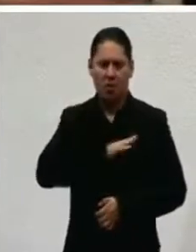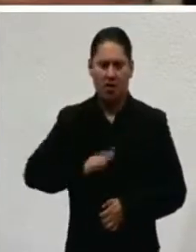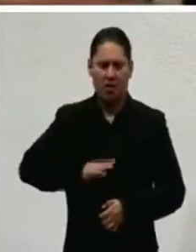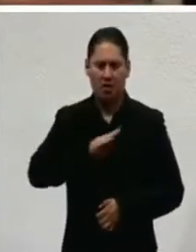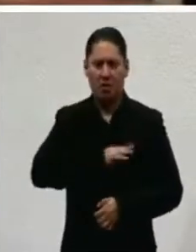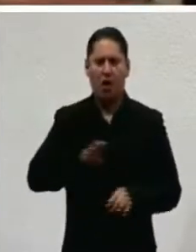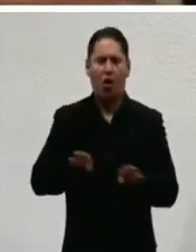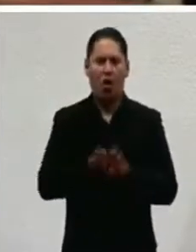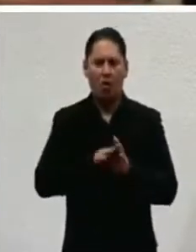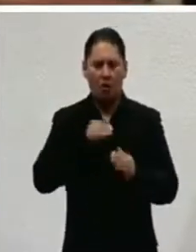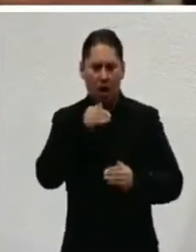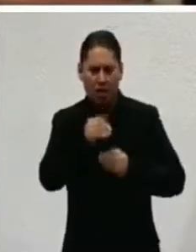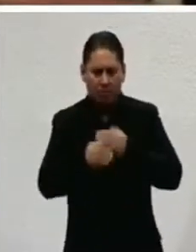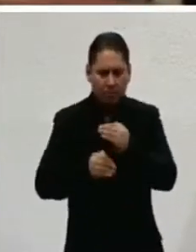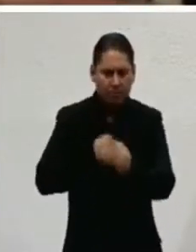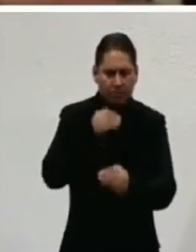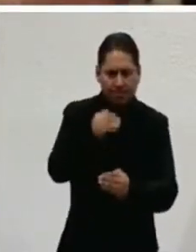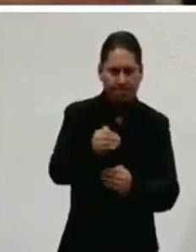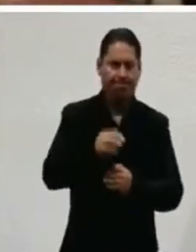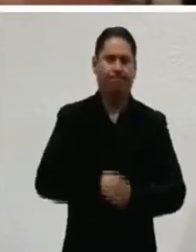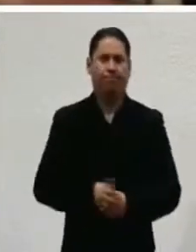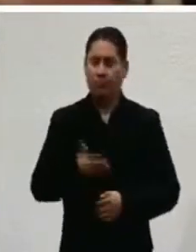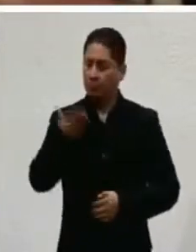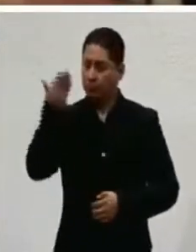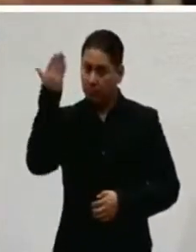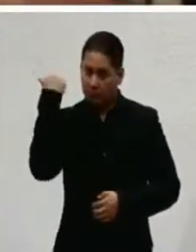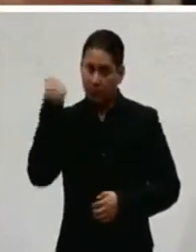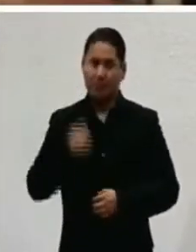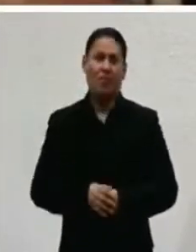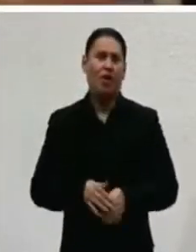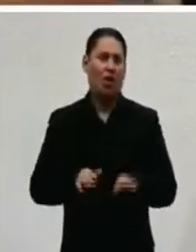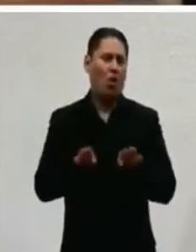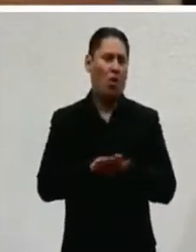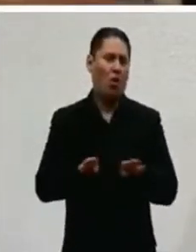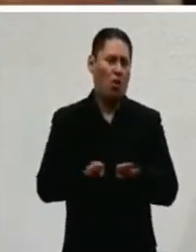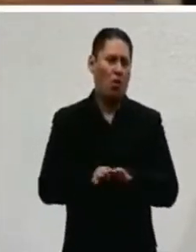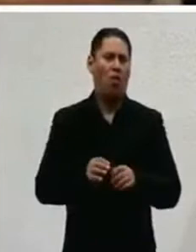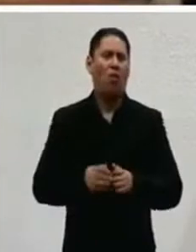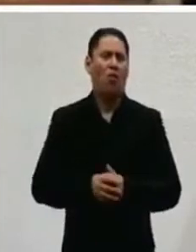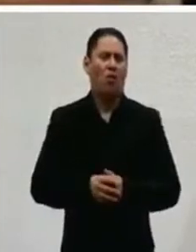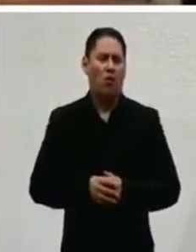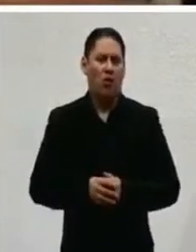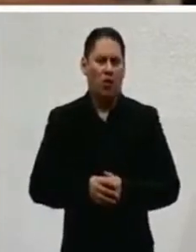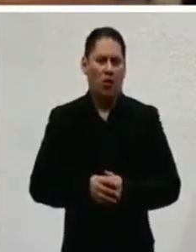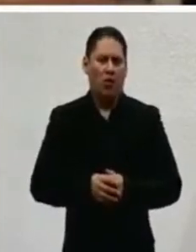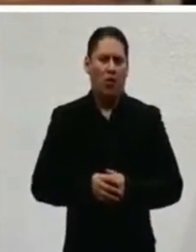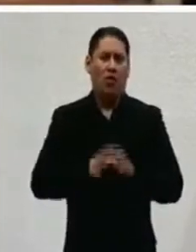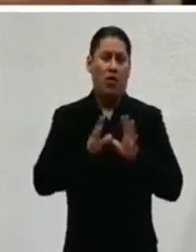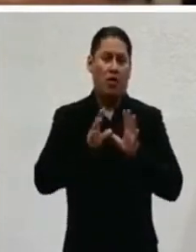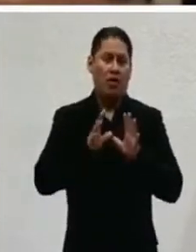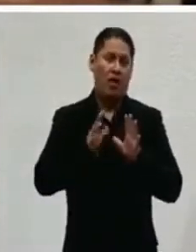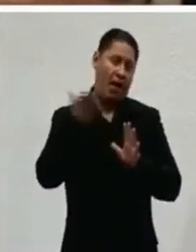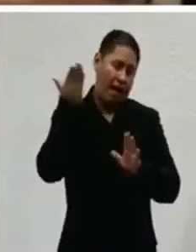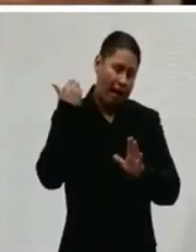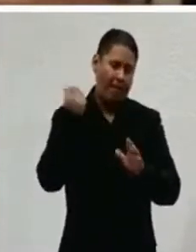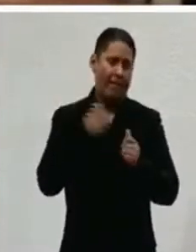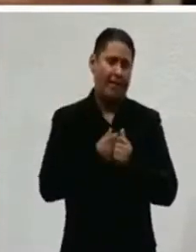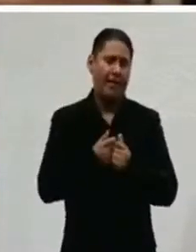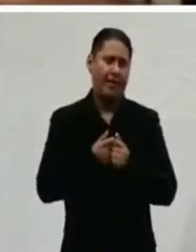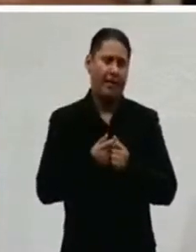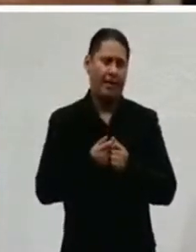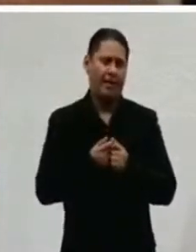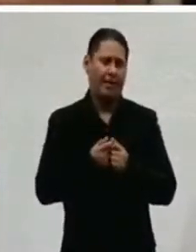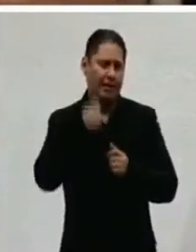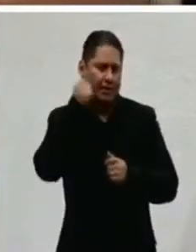municipios. En los últimos tiempos, la metodología de marco lógico se ha implementado como una herramienta que